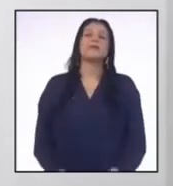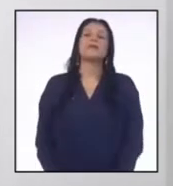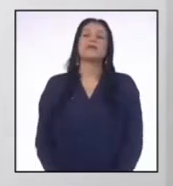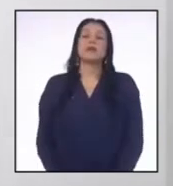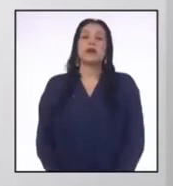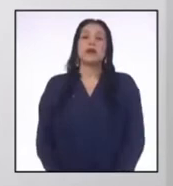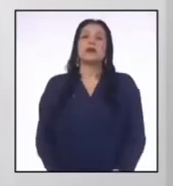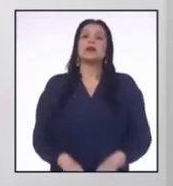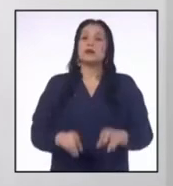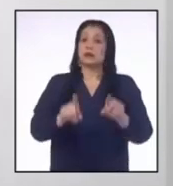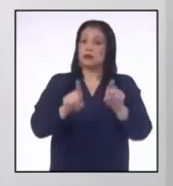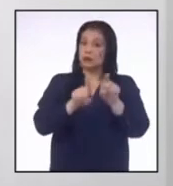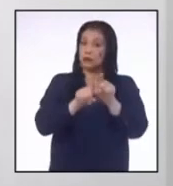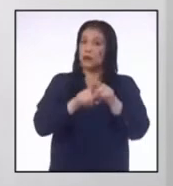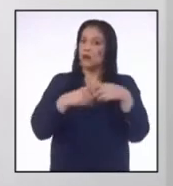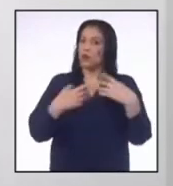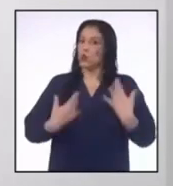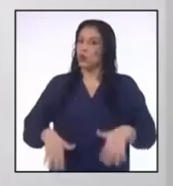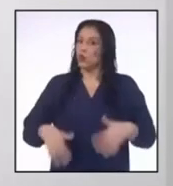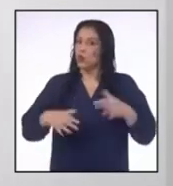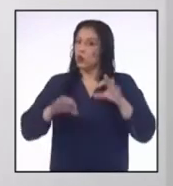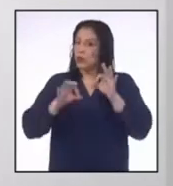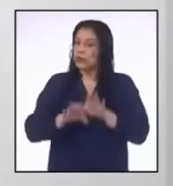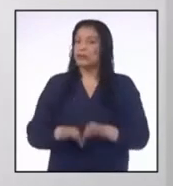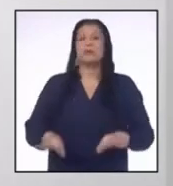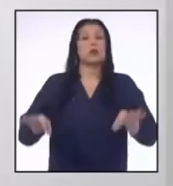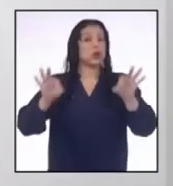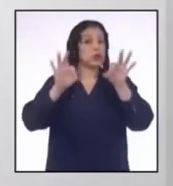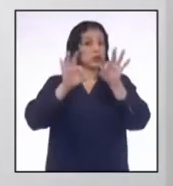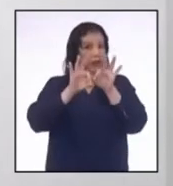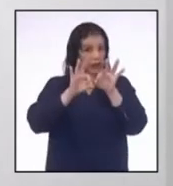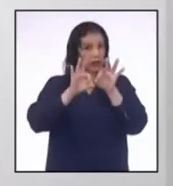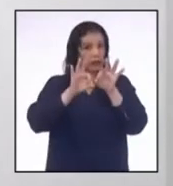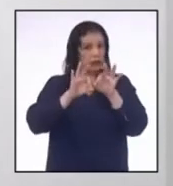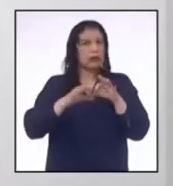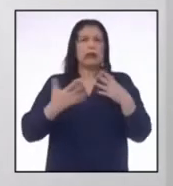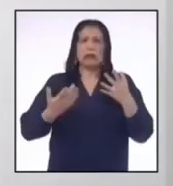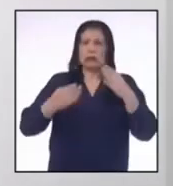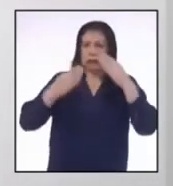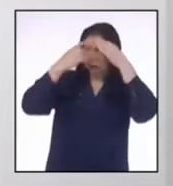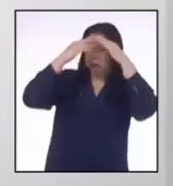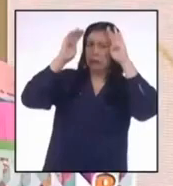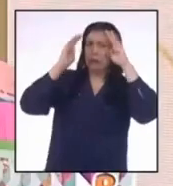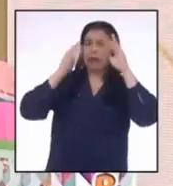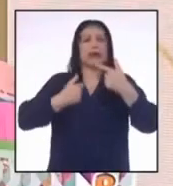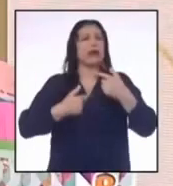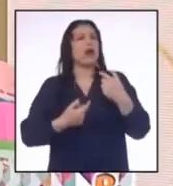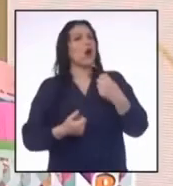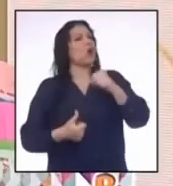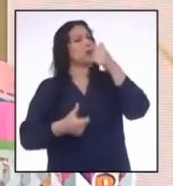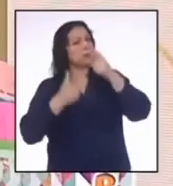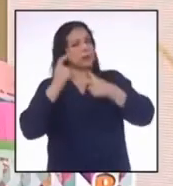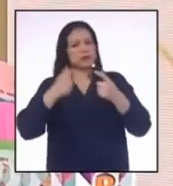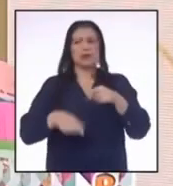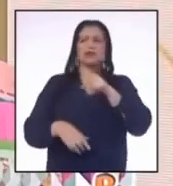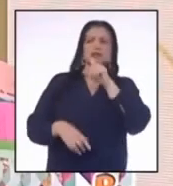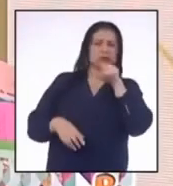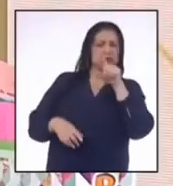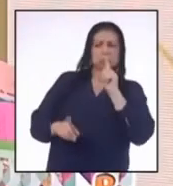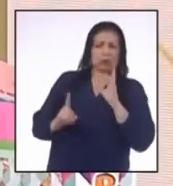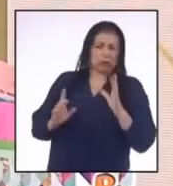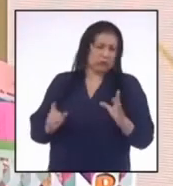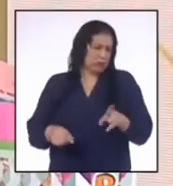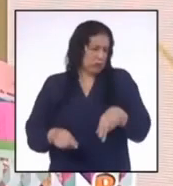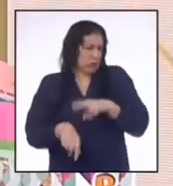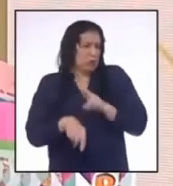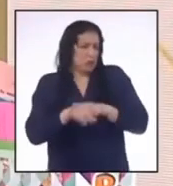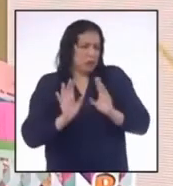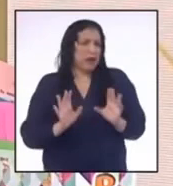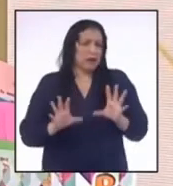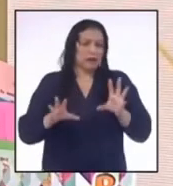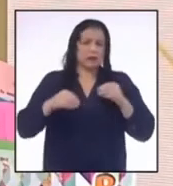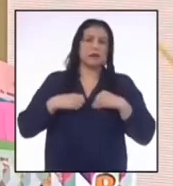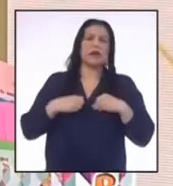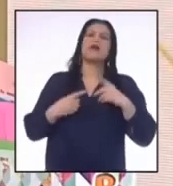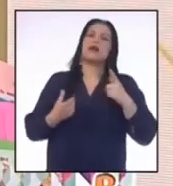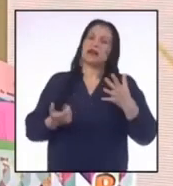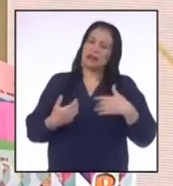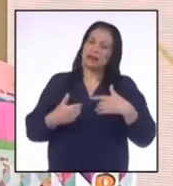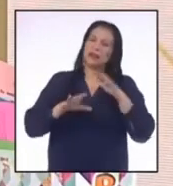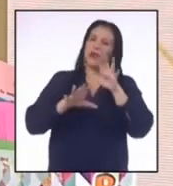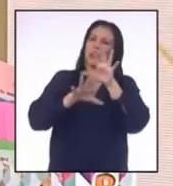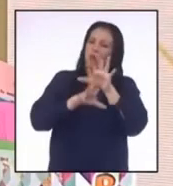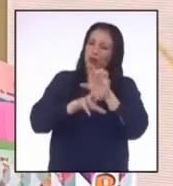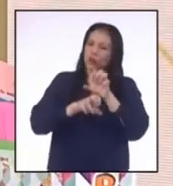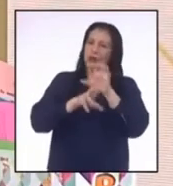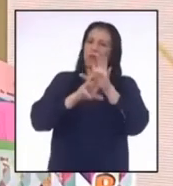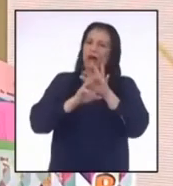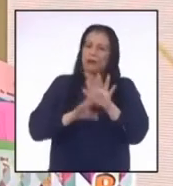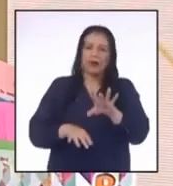que también es muy importante, estar abiertos a la crítica. ¡Qué difícil eso! Aunque ya nos venimos acostumbrando